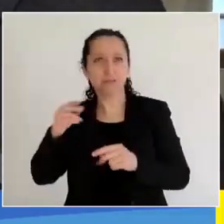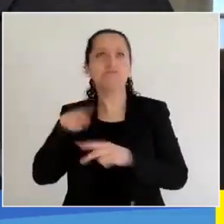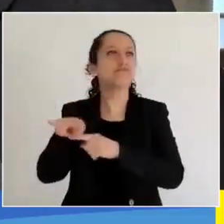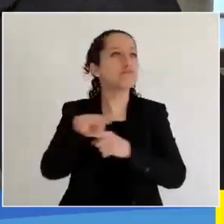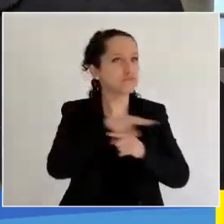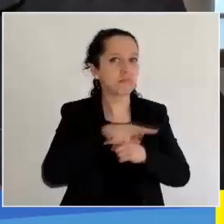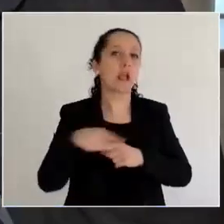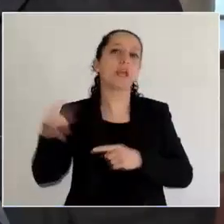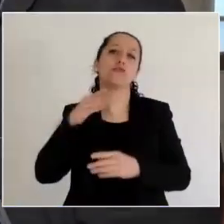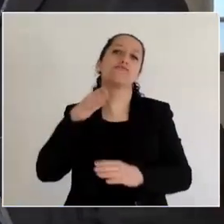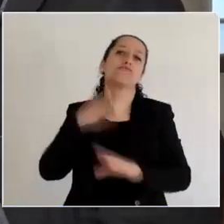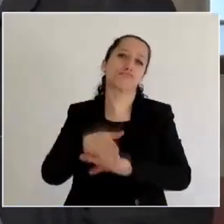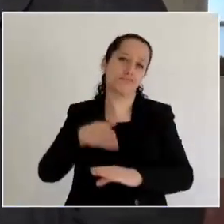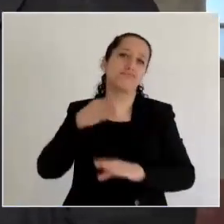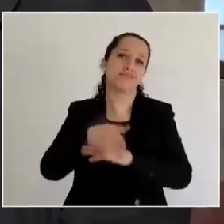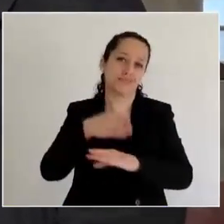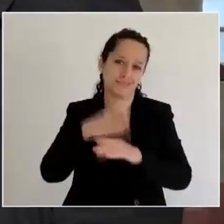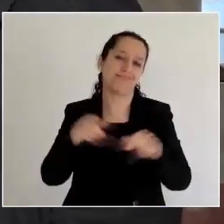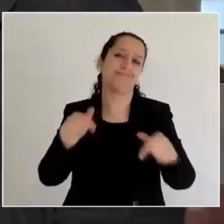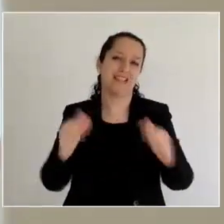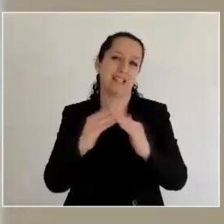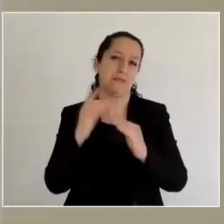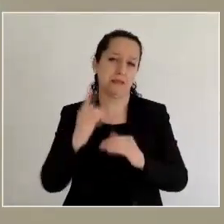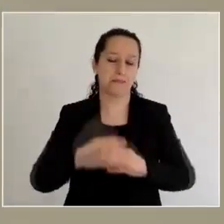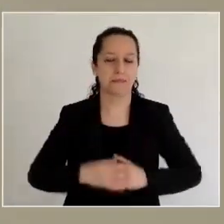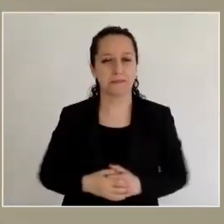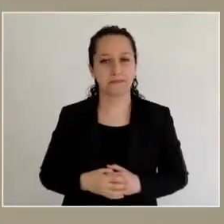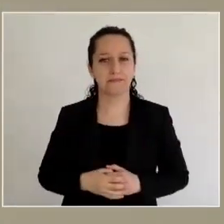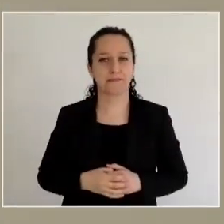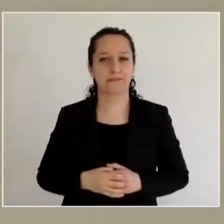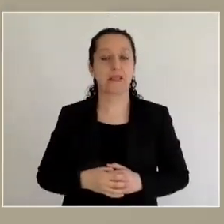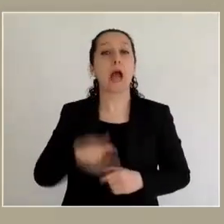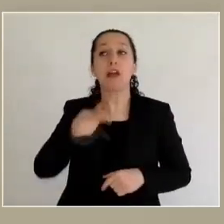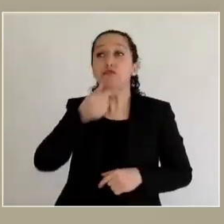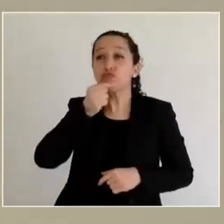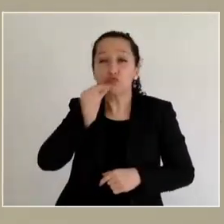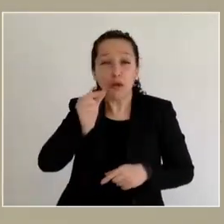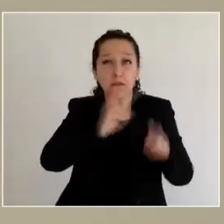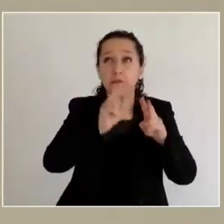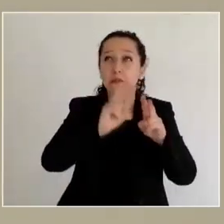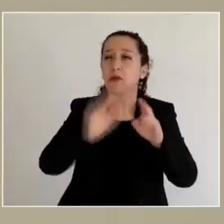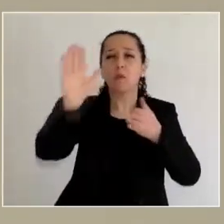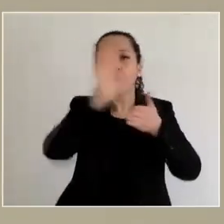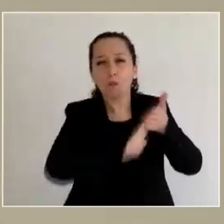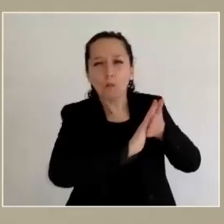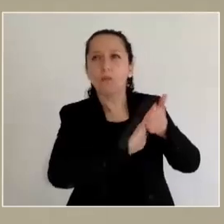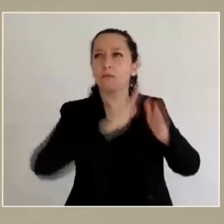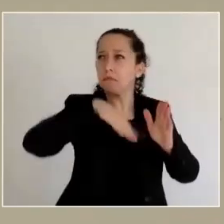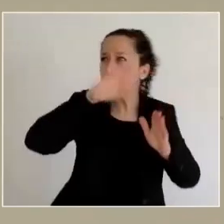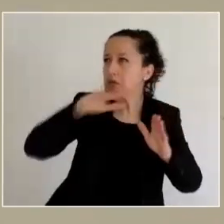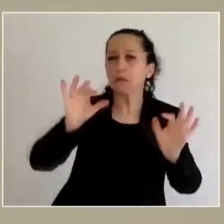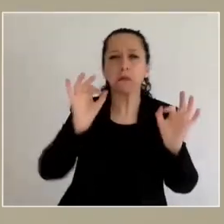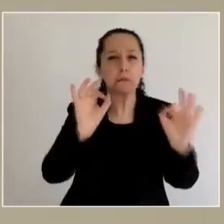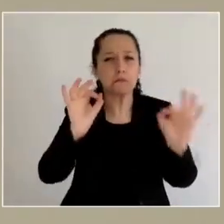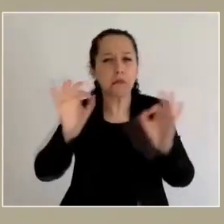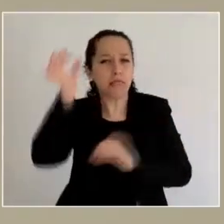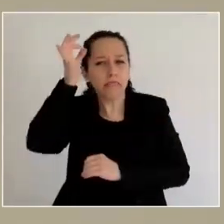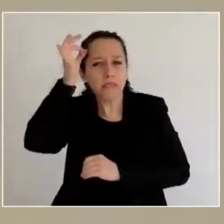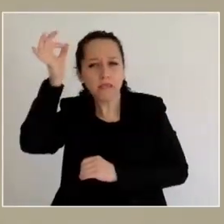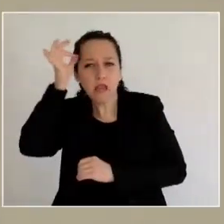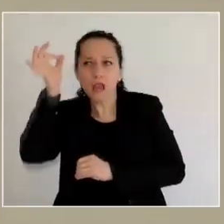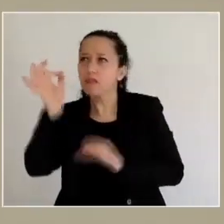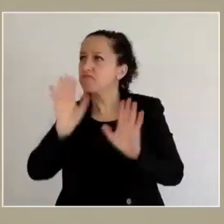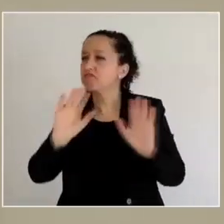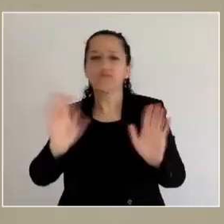con discapacidad, usuarios permanentes de este espacio. Entramos ya a la parte de terminaciones, principalmente afinar